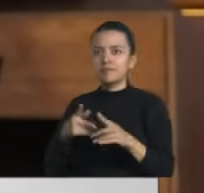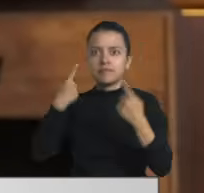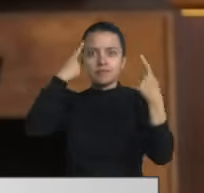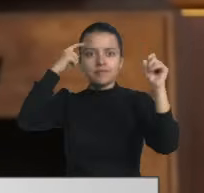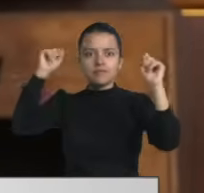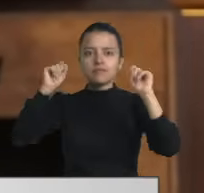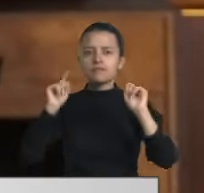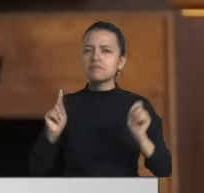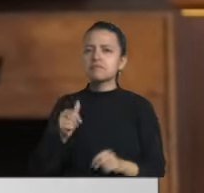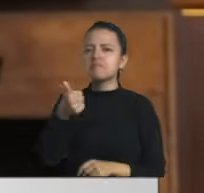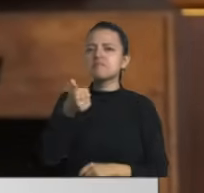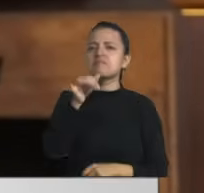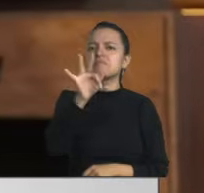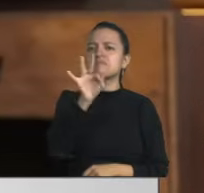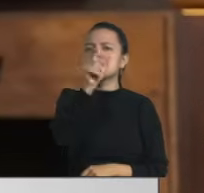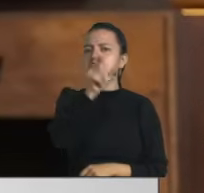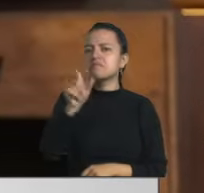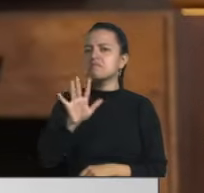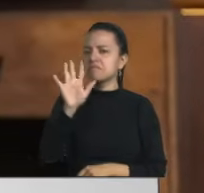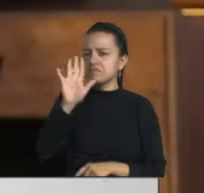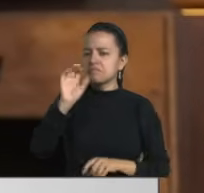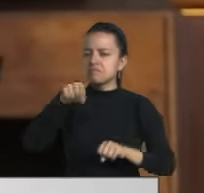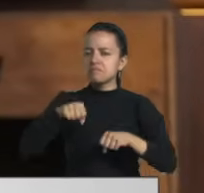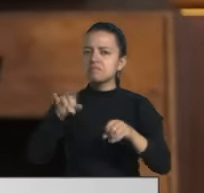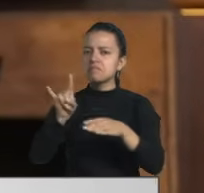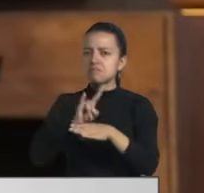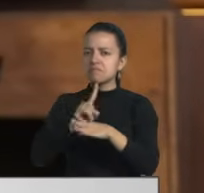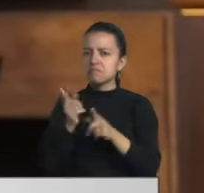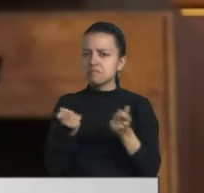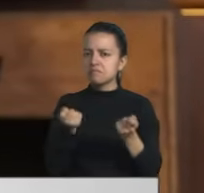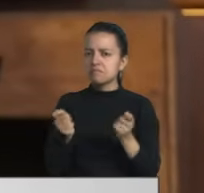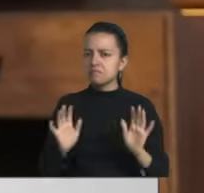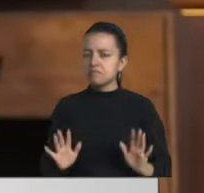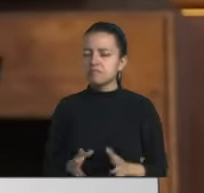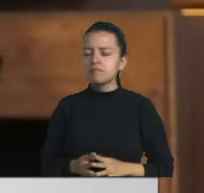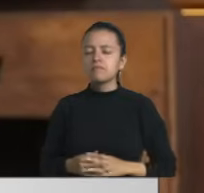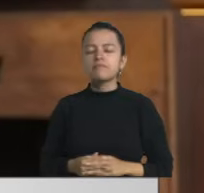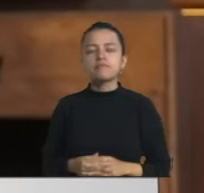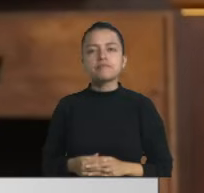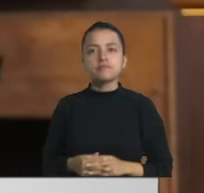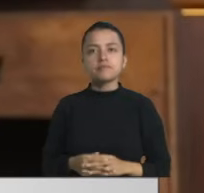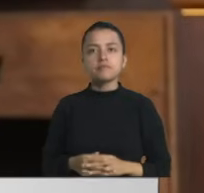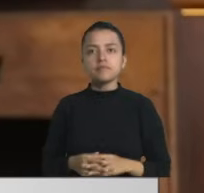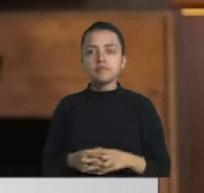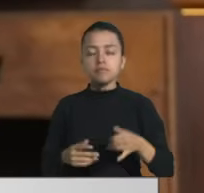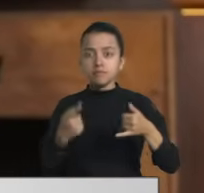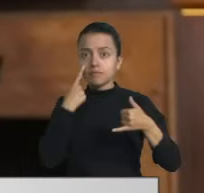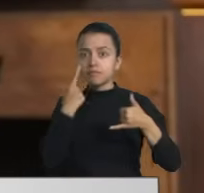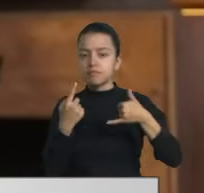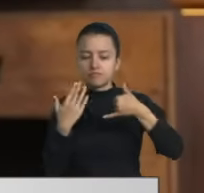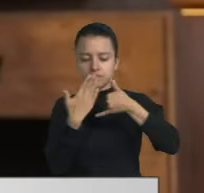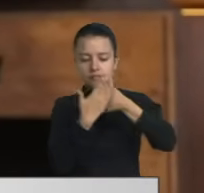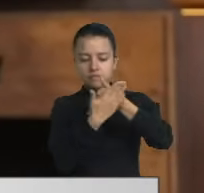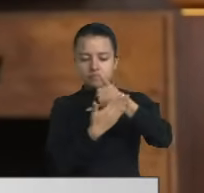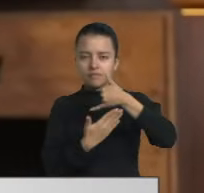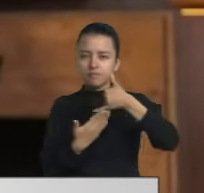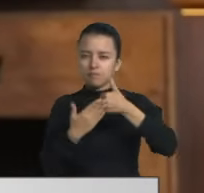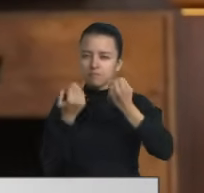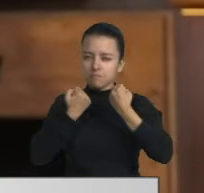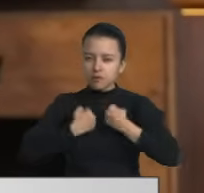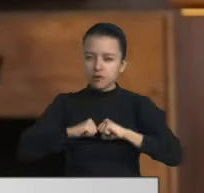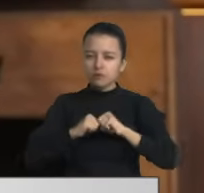para nosotros, pero estamos dispuestos, en la medida de las posibilidades de nuestros cupos carcelarios, a hacer un